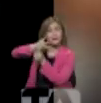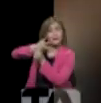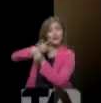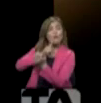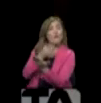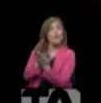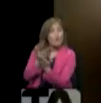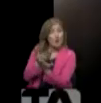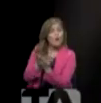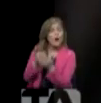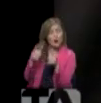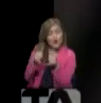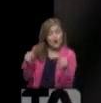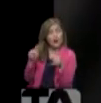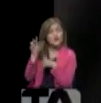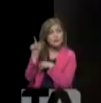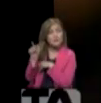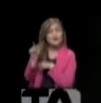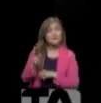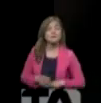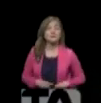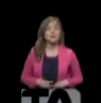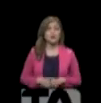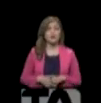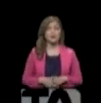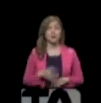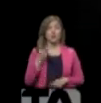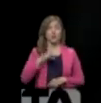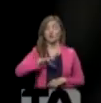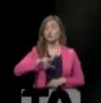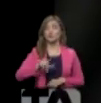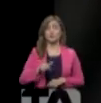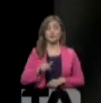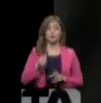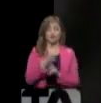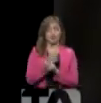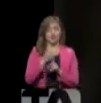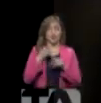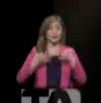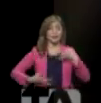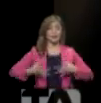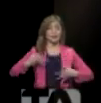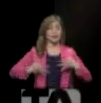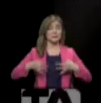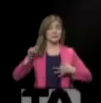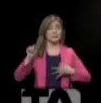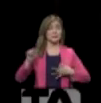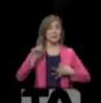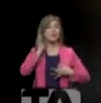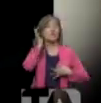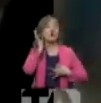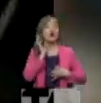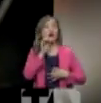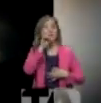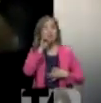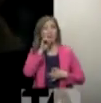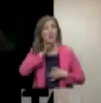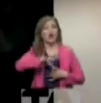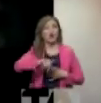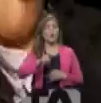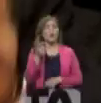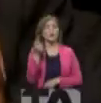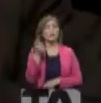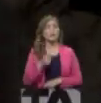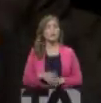en las cámaras del local. En las imágenes se ve cómo dos antisociales agreden físicamente a la despachadora y luego se llevan el